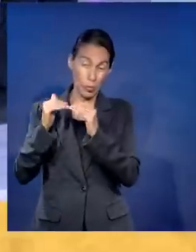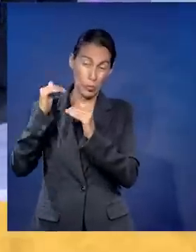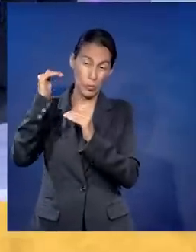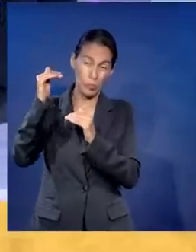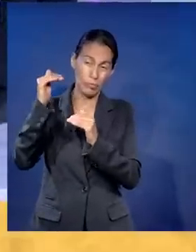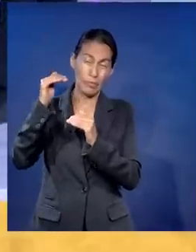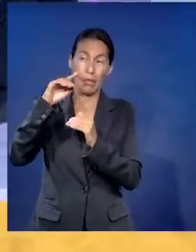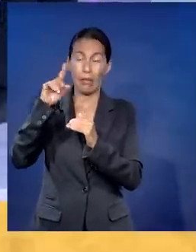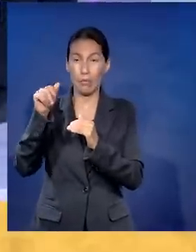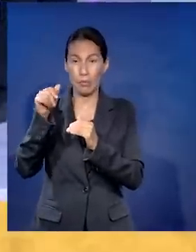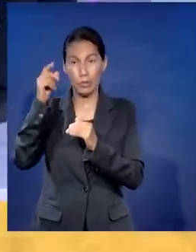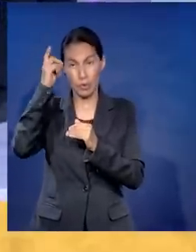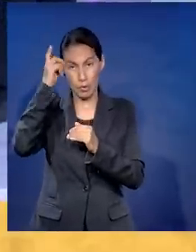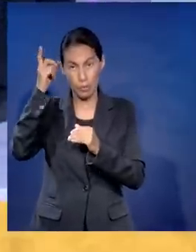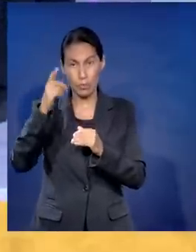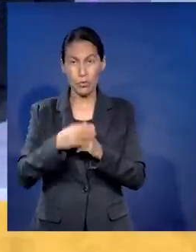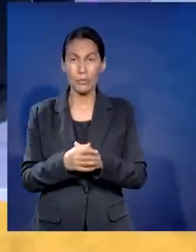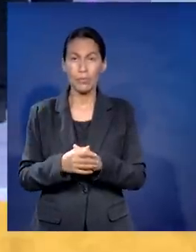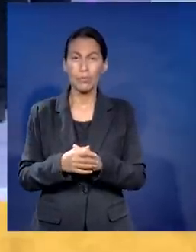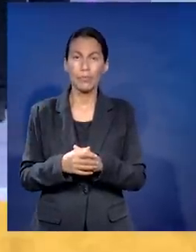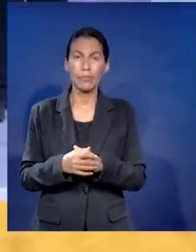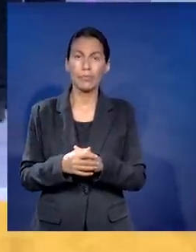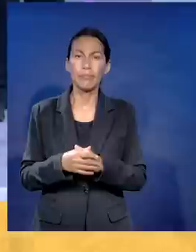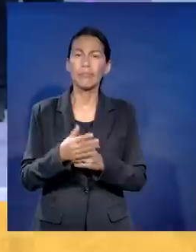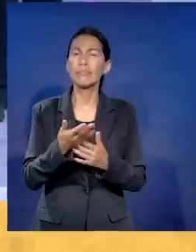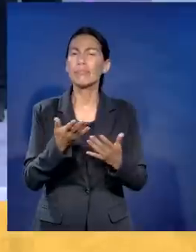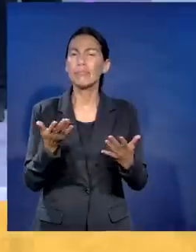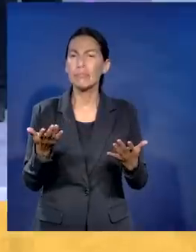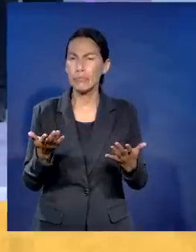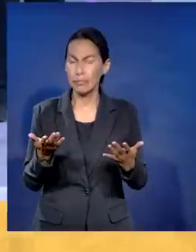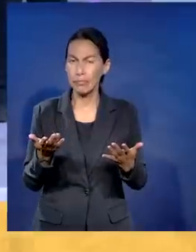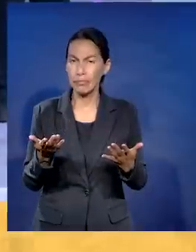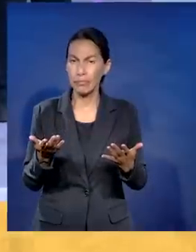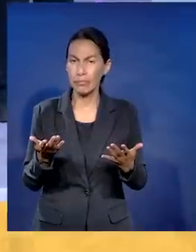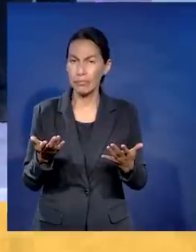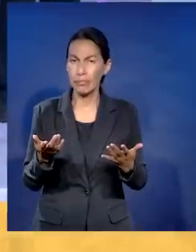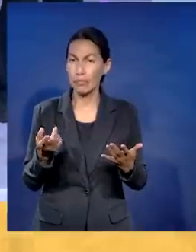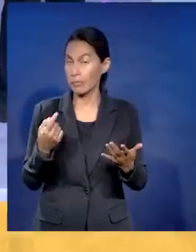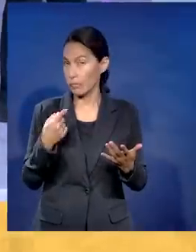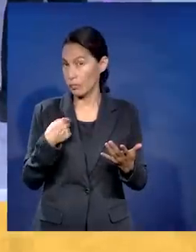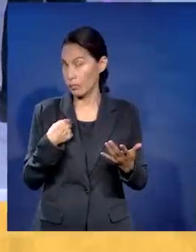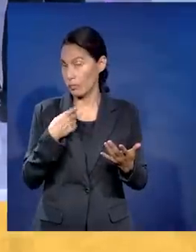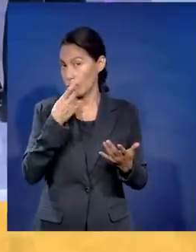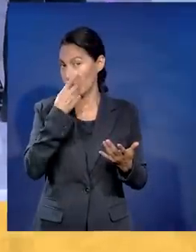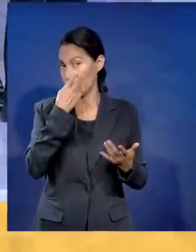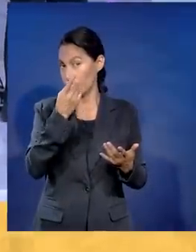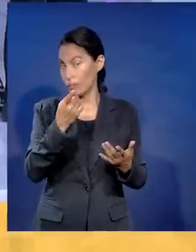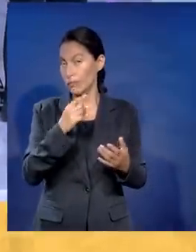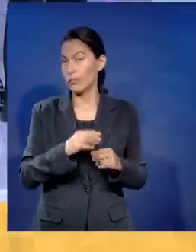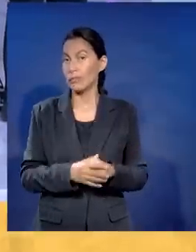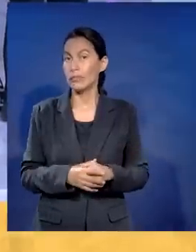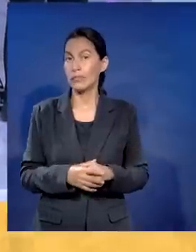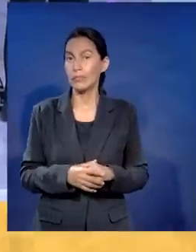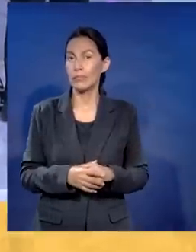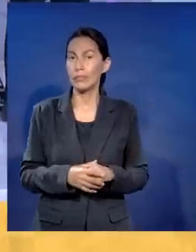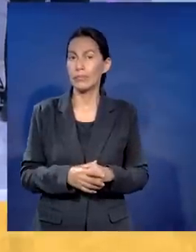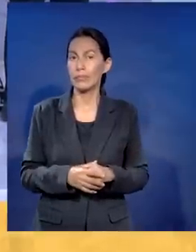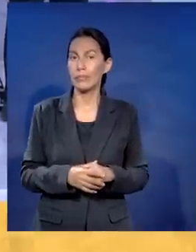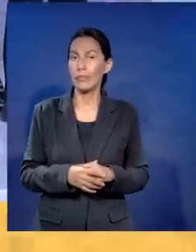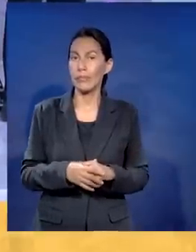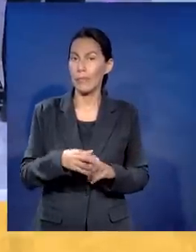Dios estamos de acuerdo después de Dios sujeto a Dios debe haber un elemento allí y yo quisiera proponerles lo